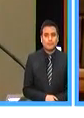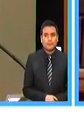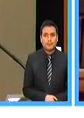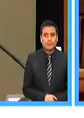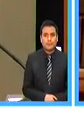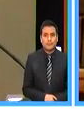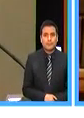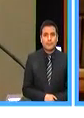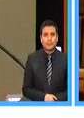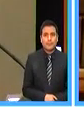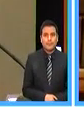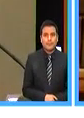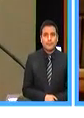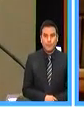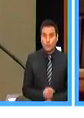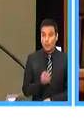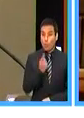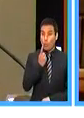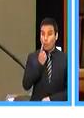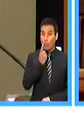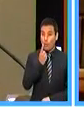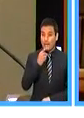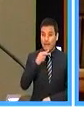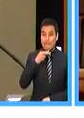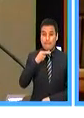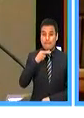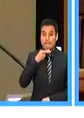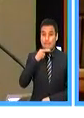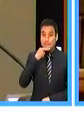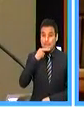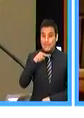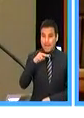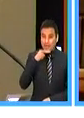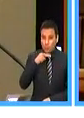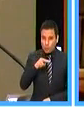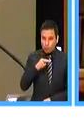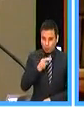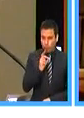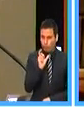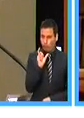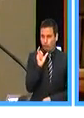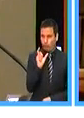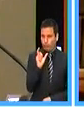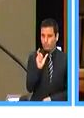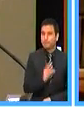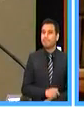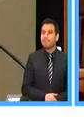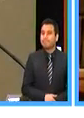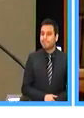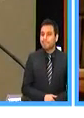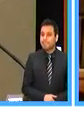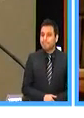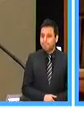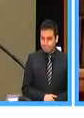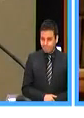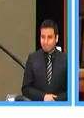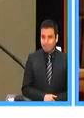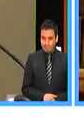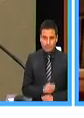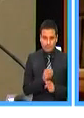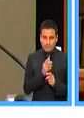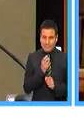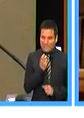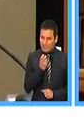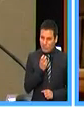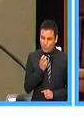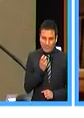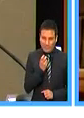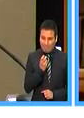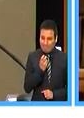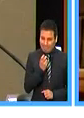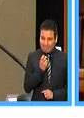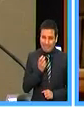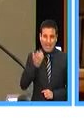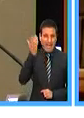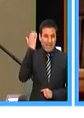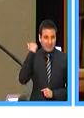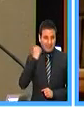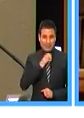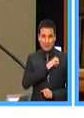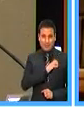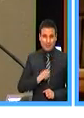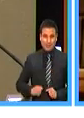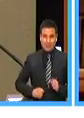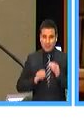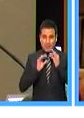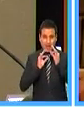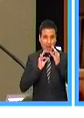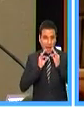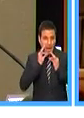ingresos no reportados y o ingresos que no están permitidos por la ley, y por